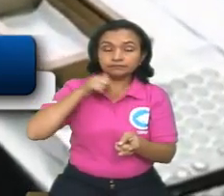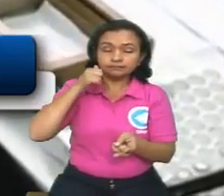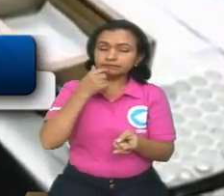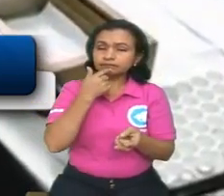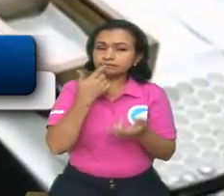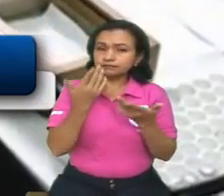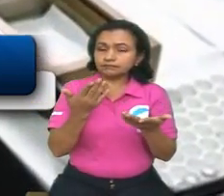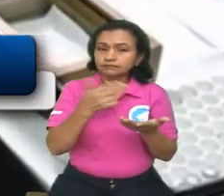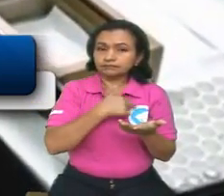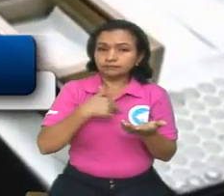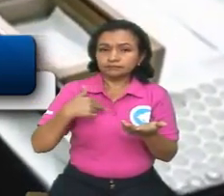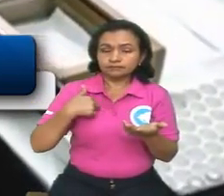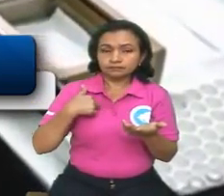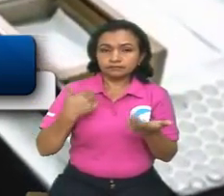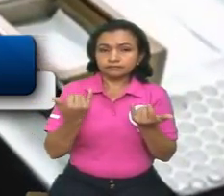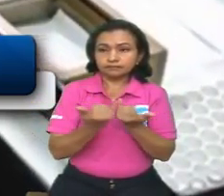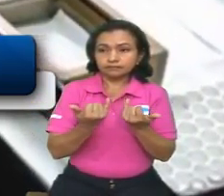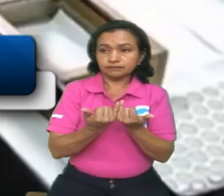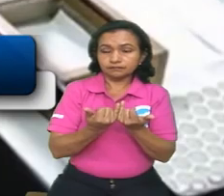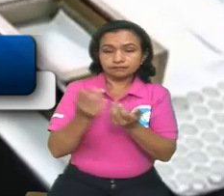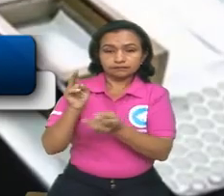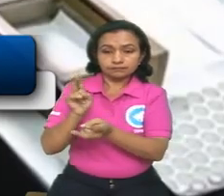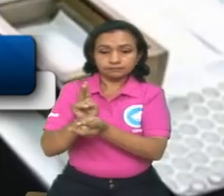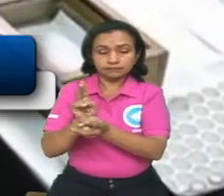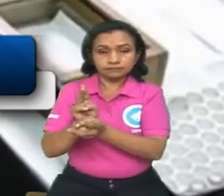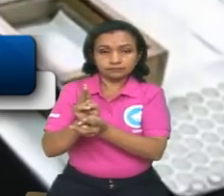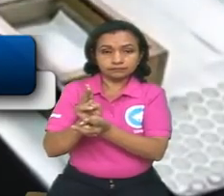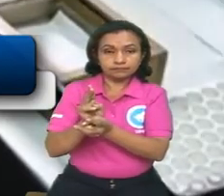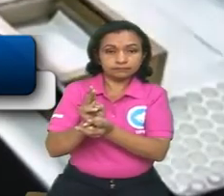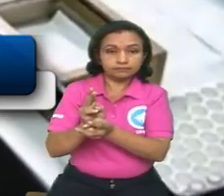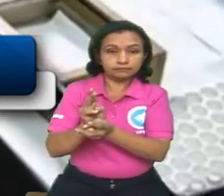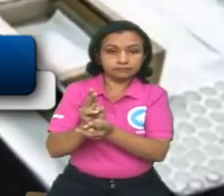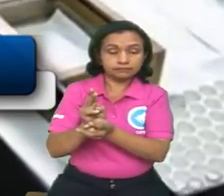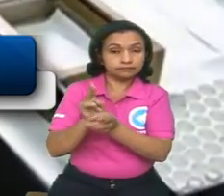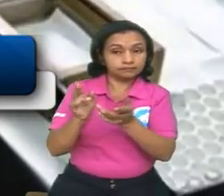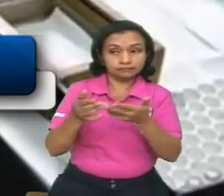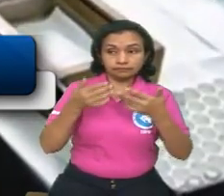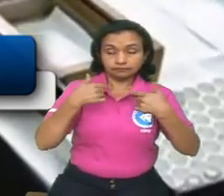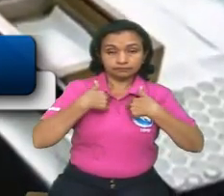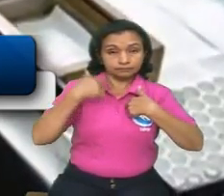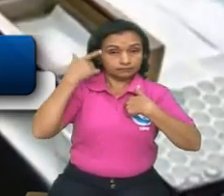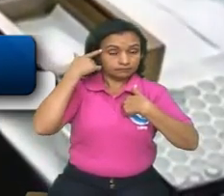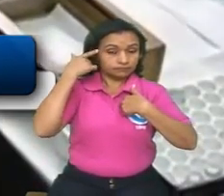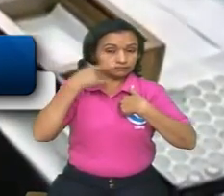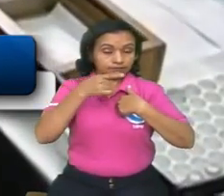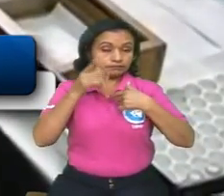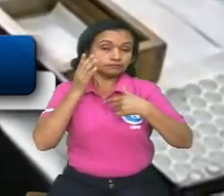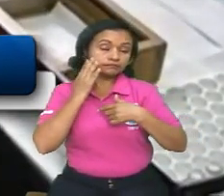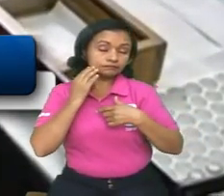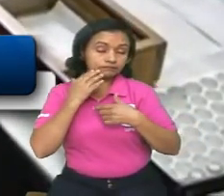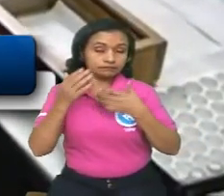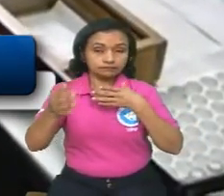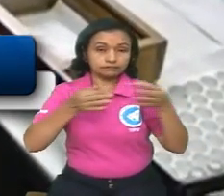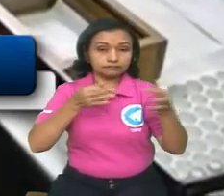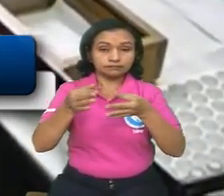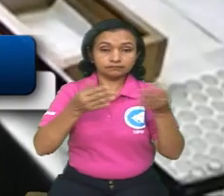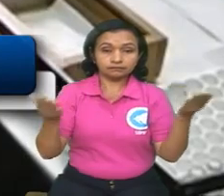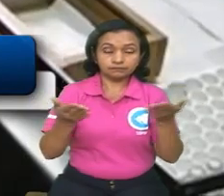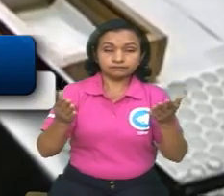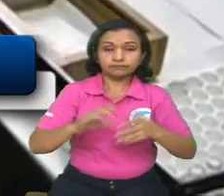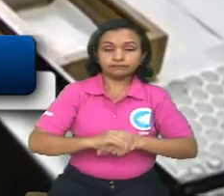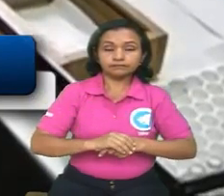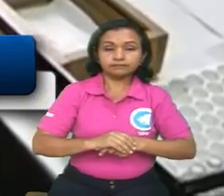¿Qué incidencia hay entre las relaciones sexuales? Yo me lo imagino, pues, pero usted es la experta que nos puede explicar. Entonces, sobre ¿qué eso